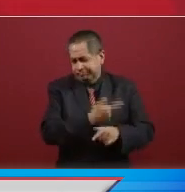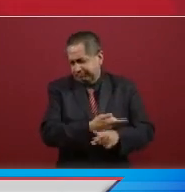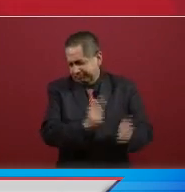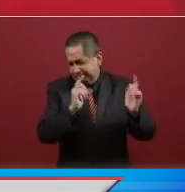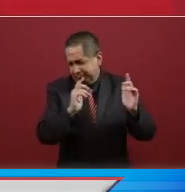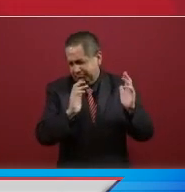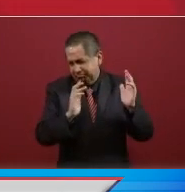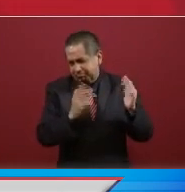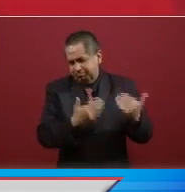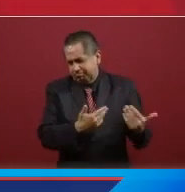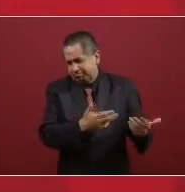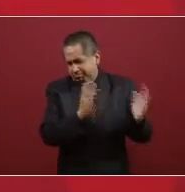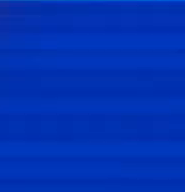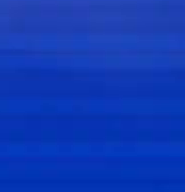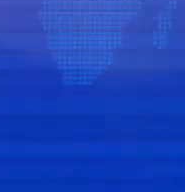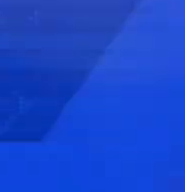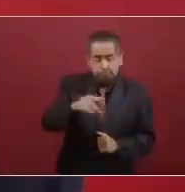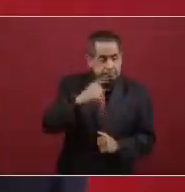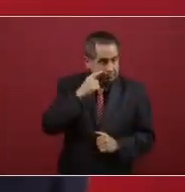1 millón de hectáreas.